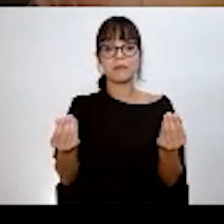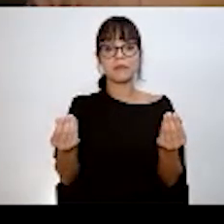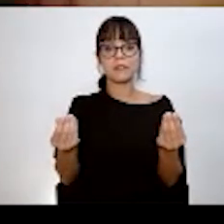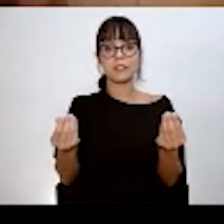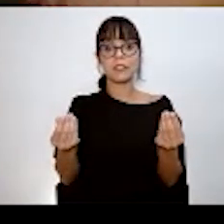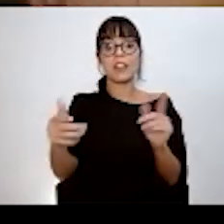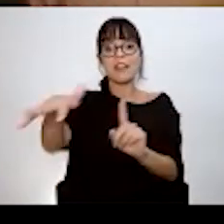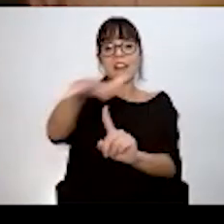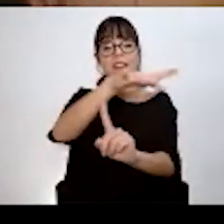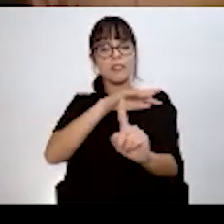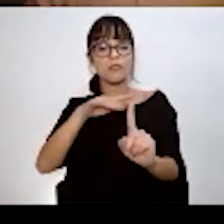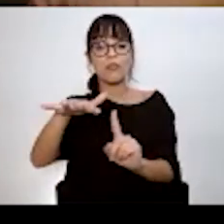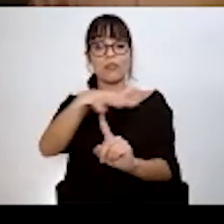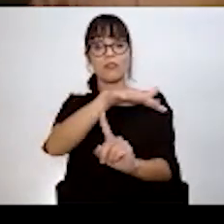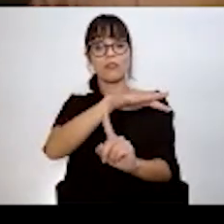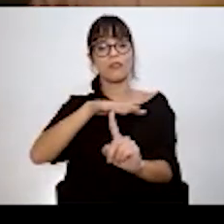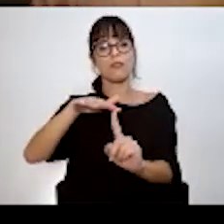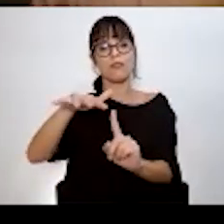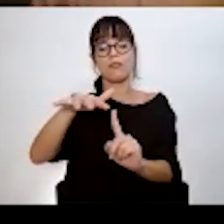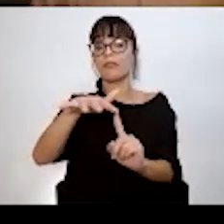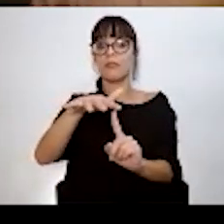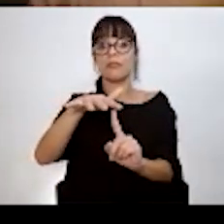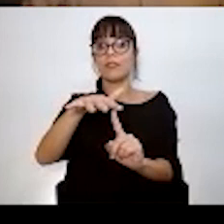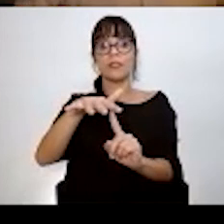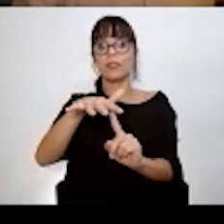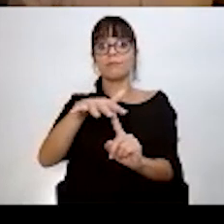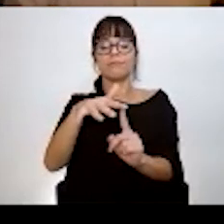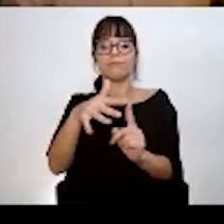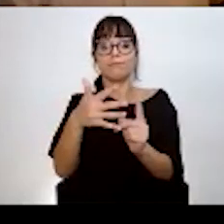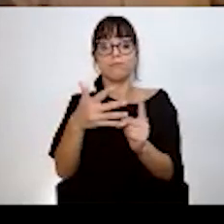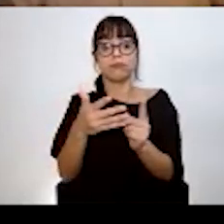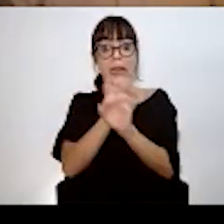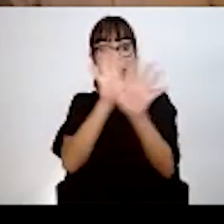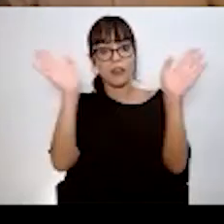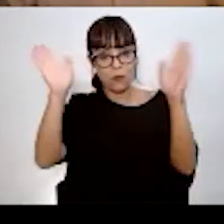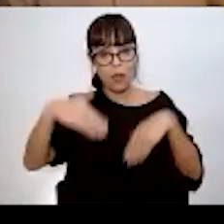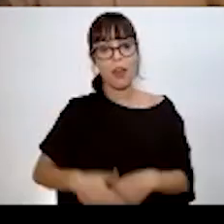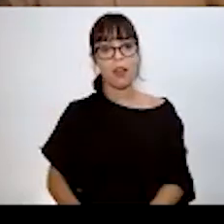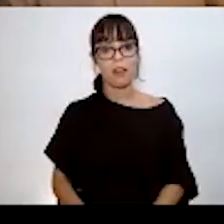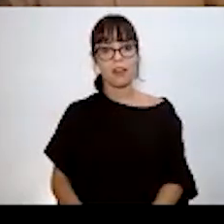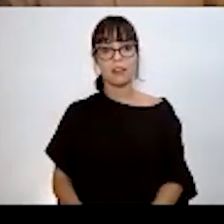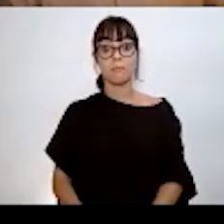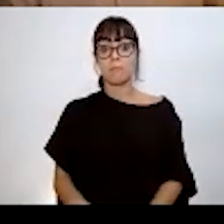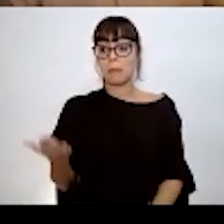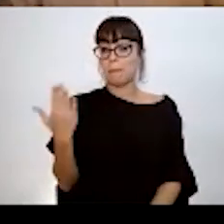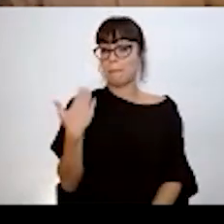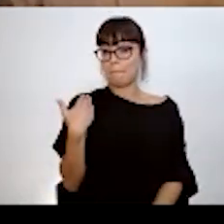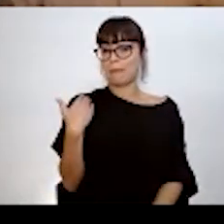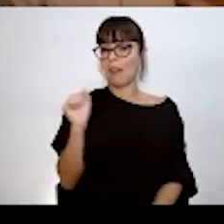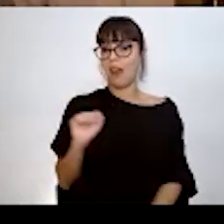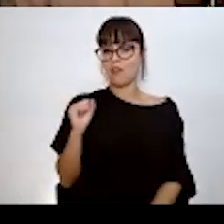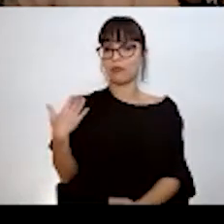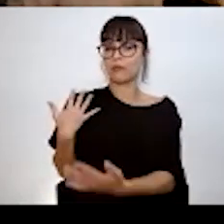con un principio y un fin completamente definido a priori. ¿Qué está sucediendo en los últimos años? Se